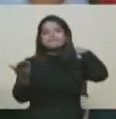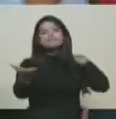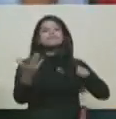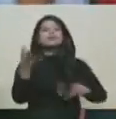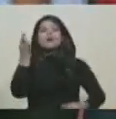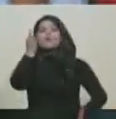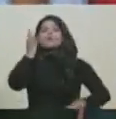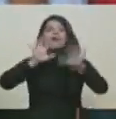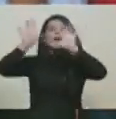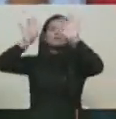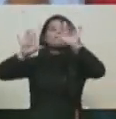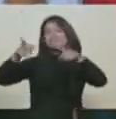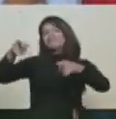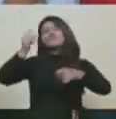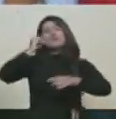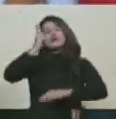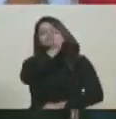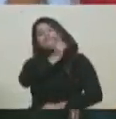Las mujeres son las que mandan, ¿verdad?